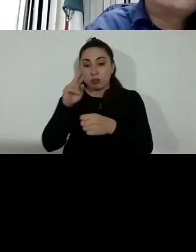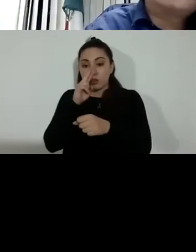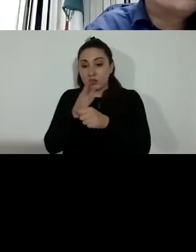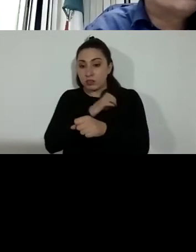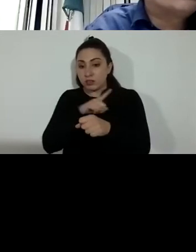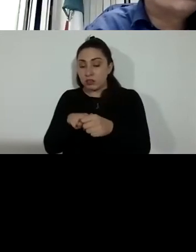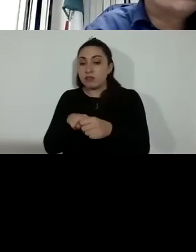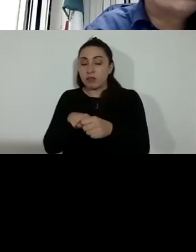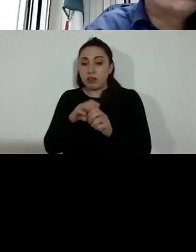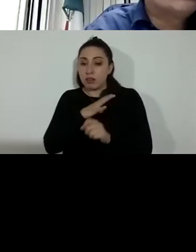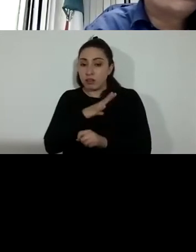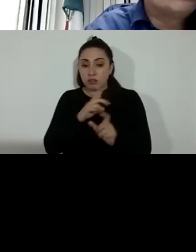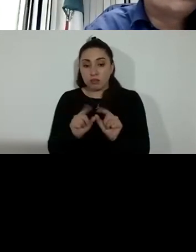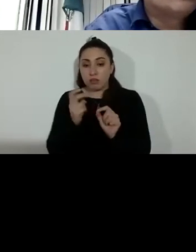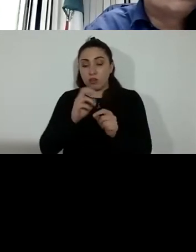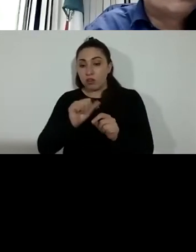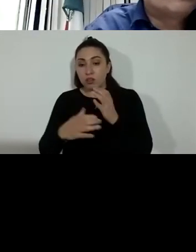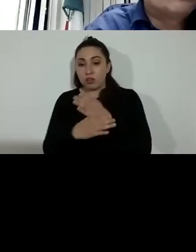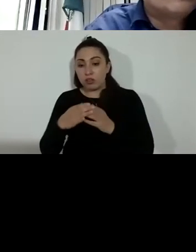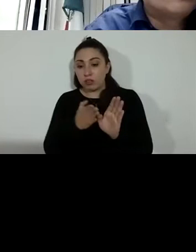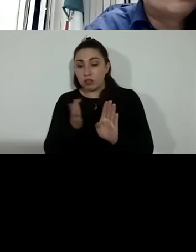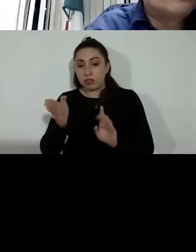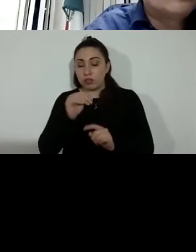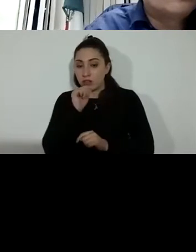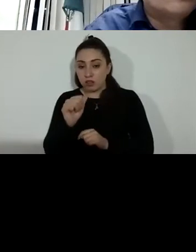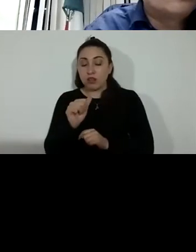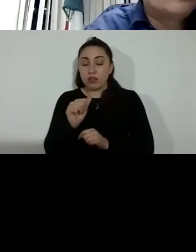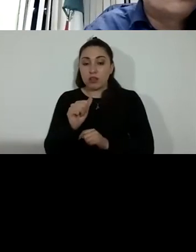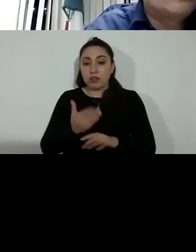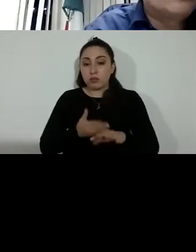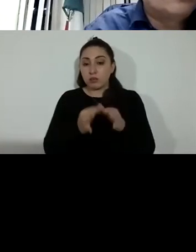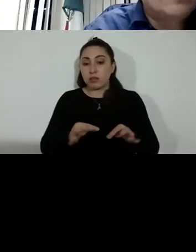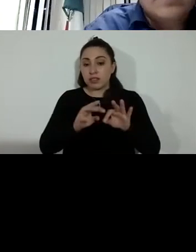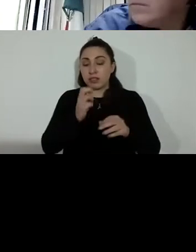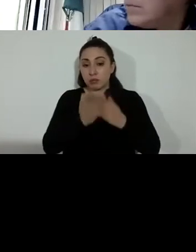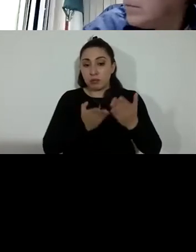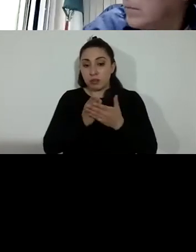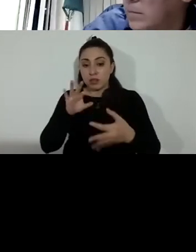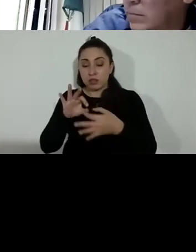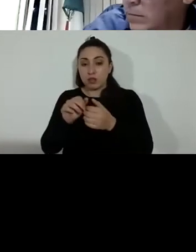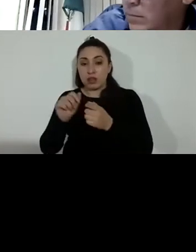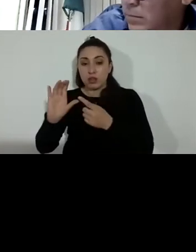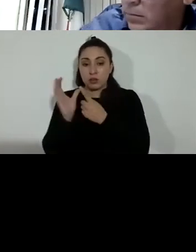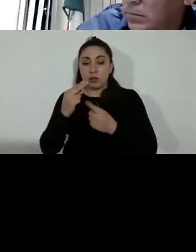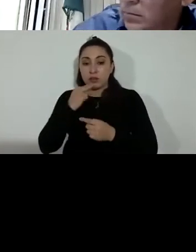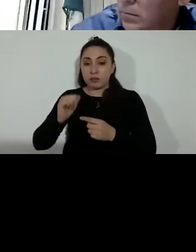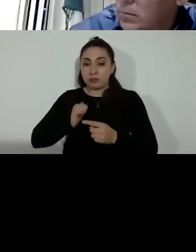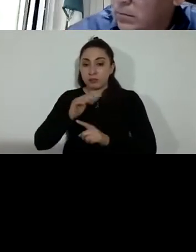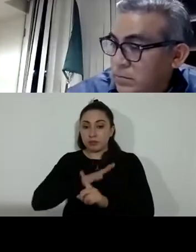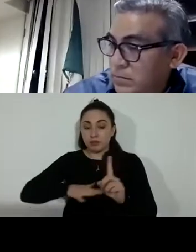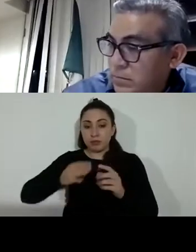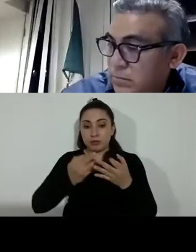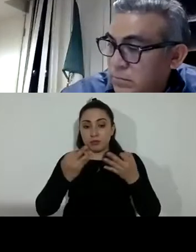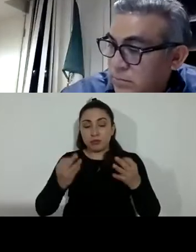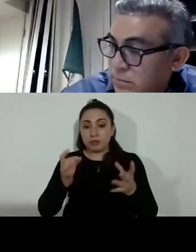su denominación. Y la importancia de que esta iniciativa en materia de uso y aprovechamiento del espacio público y subsuelo sea